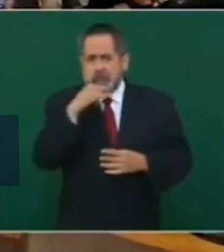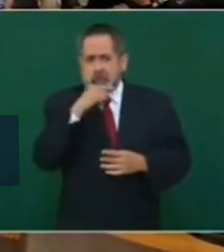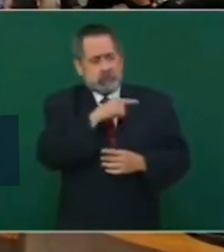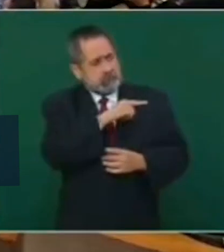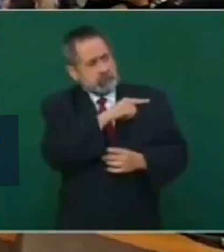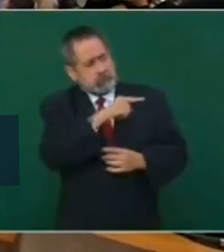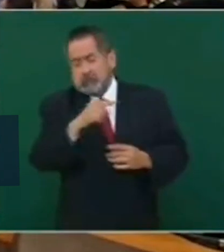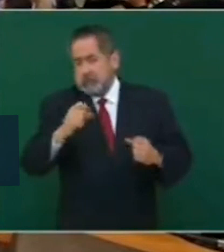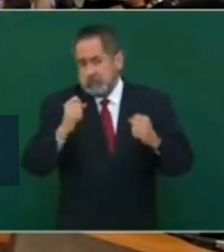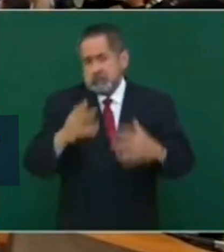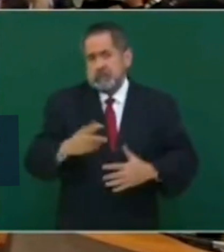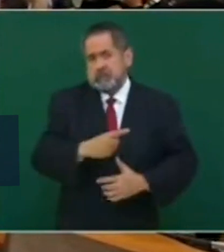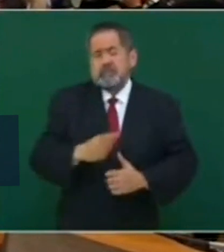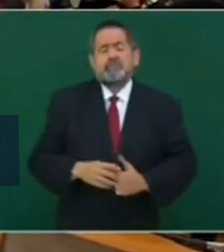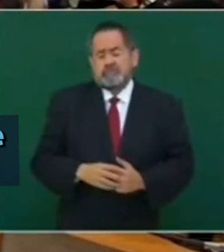en